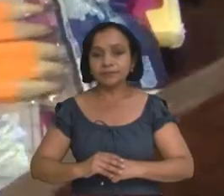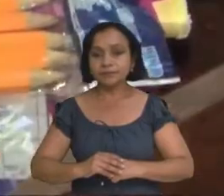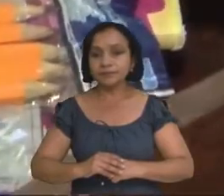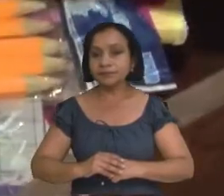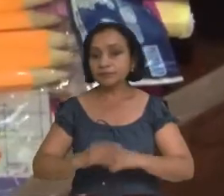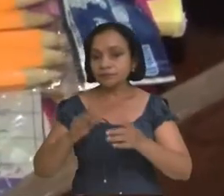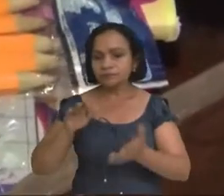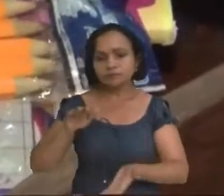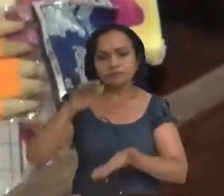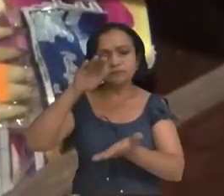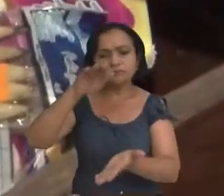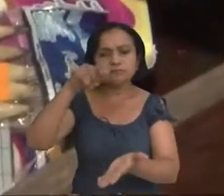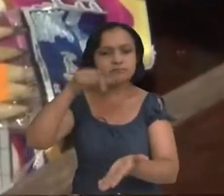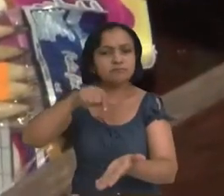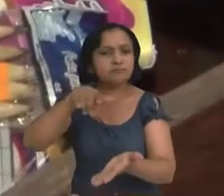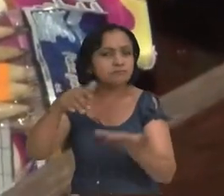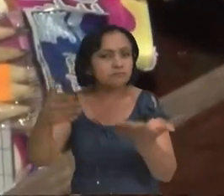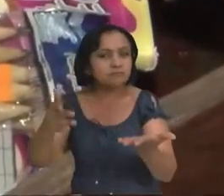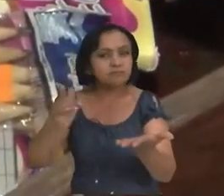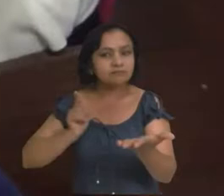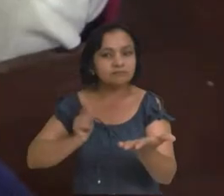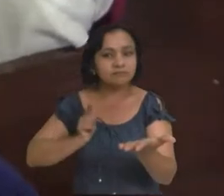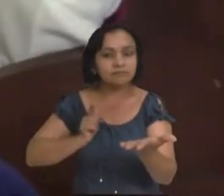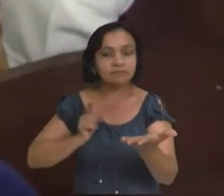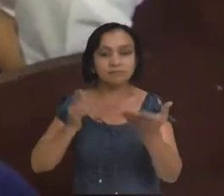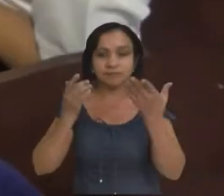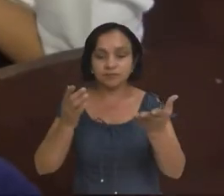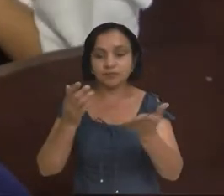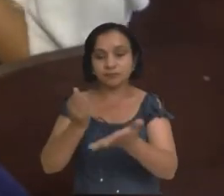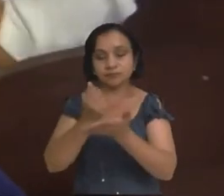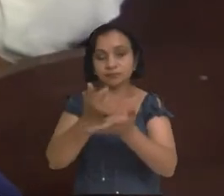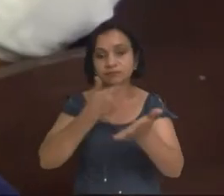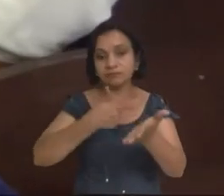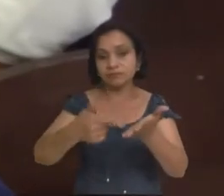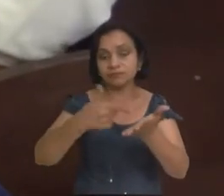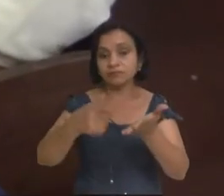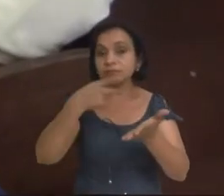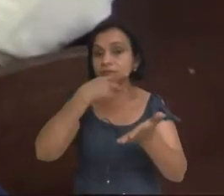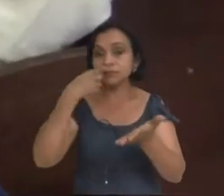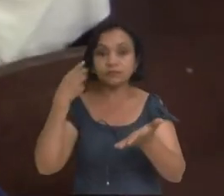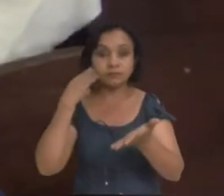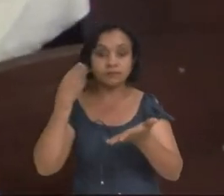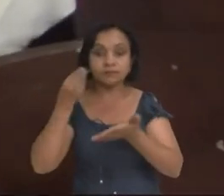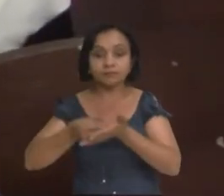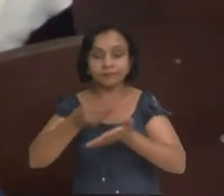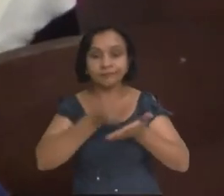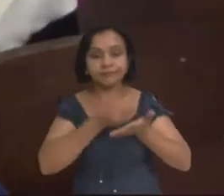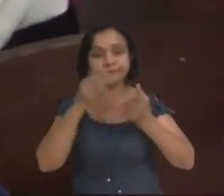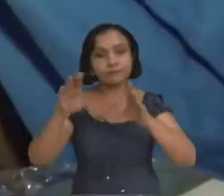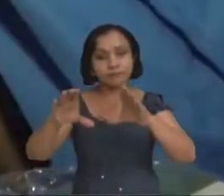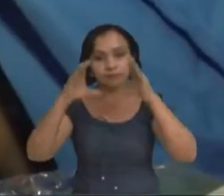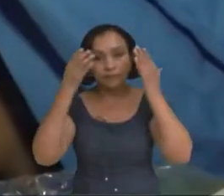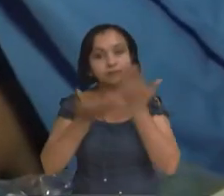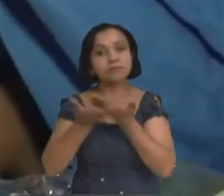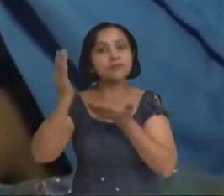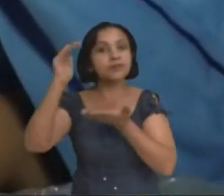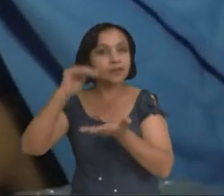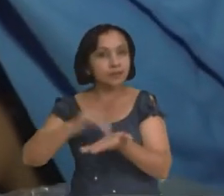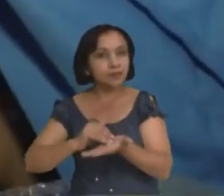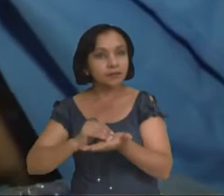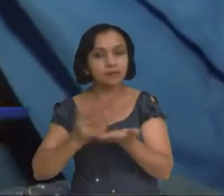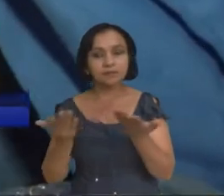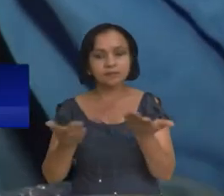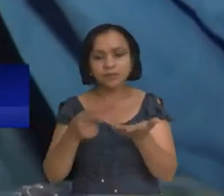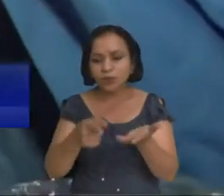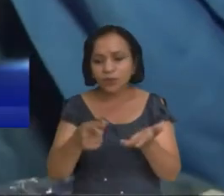El paquete escolar contiene artículos que amortiguan los gastos que los padres realizan para el regreso a clases. ¿Cómo te sentís, Freddy,